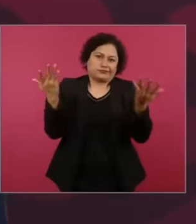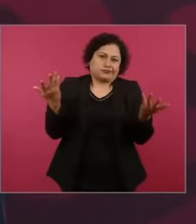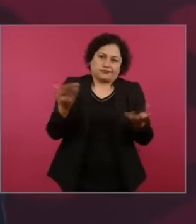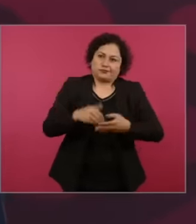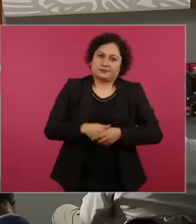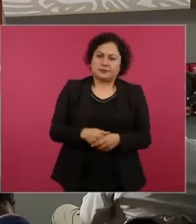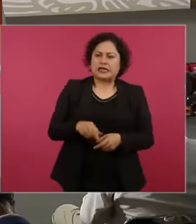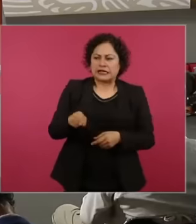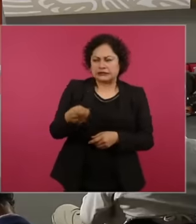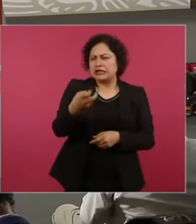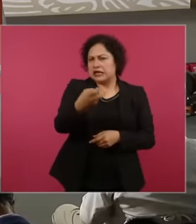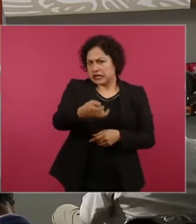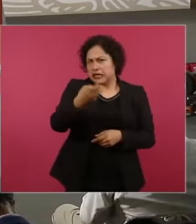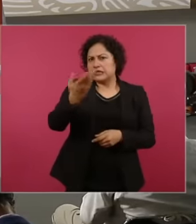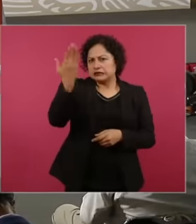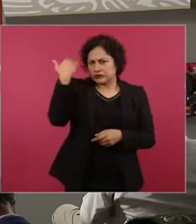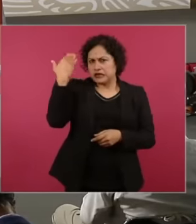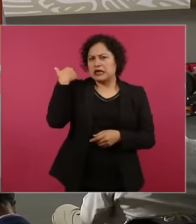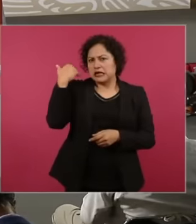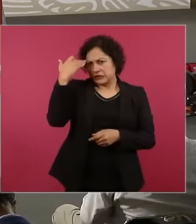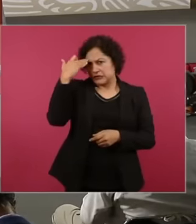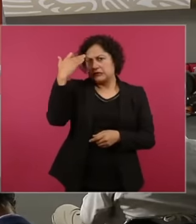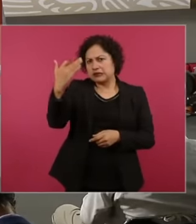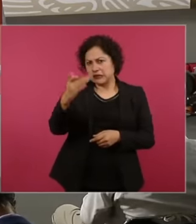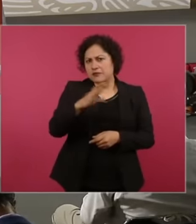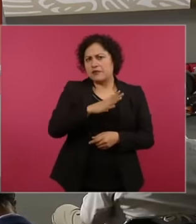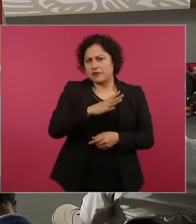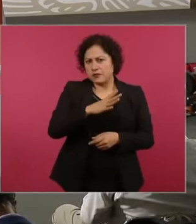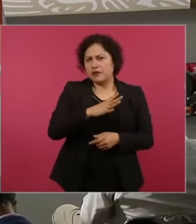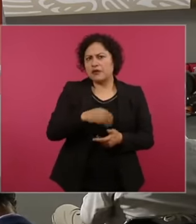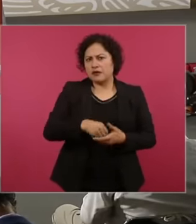tiempo, pero a ver, regresa. Pero miren, miren.